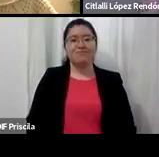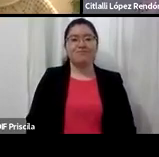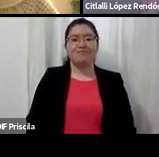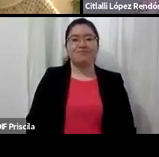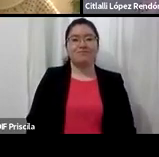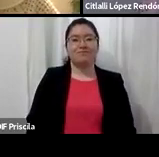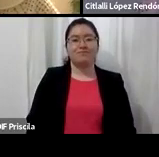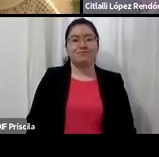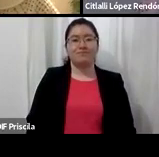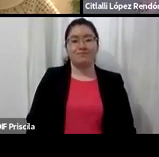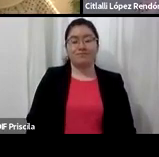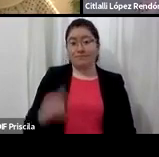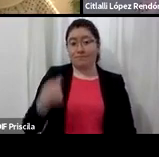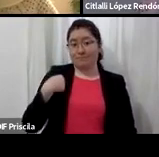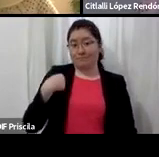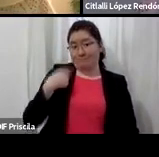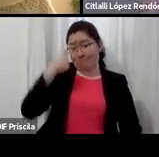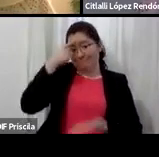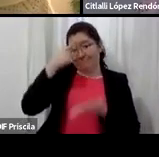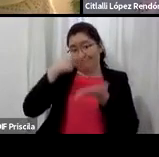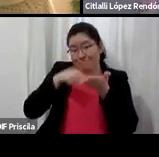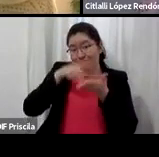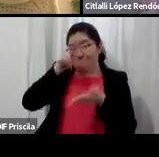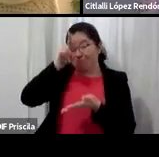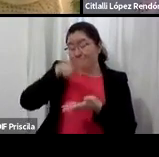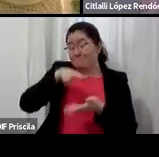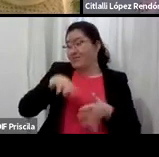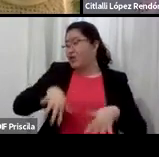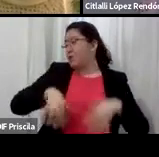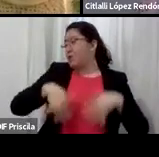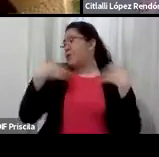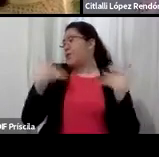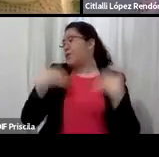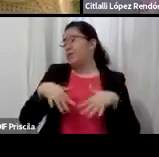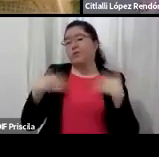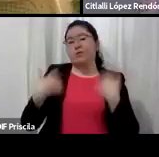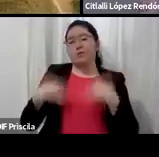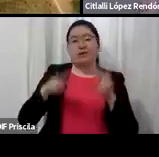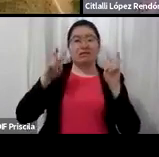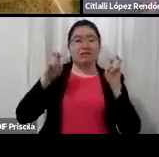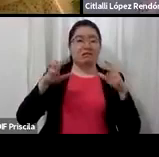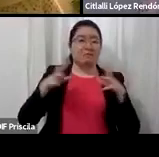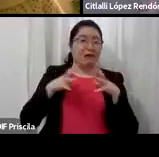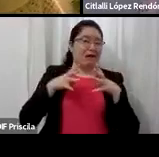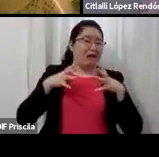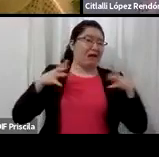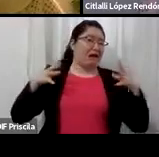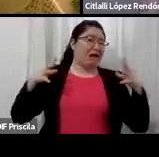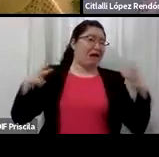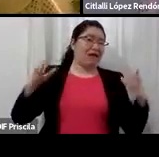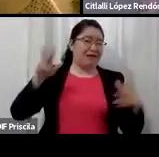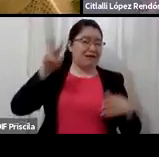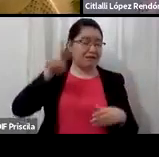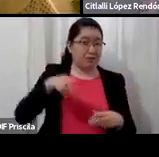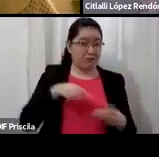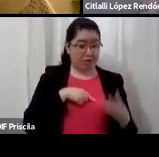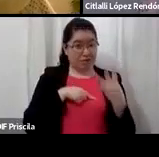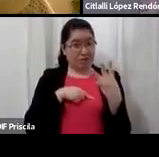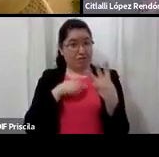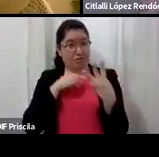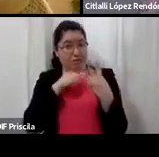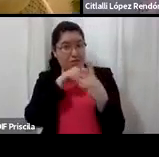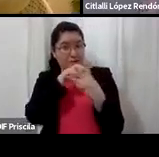Yo creo que, bueno, pues es un temota, ¿no? El que lanzas así como para poder decir 3 cosas sobre eso, pero